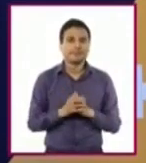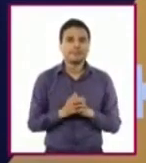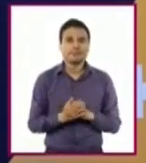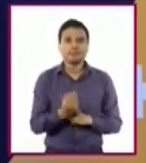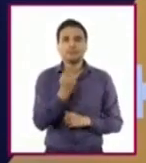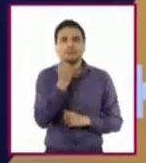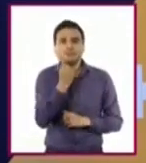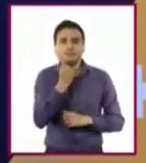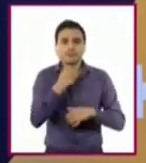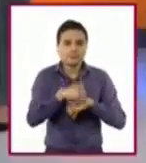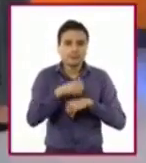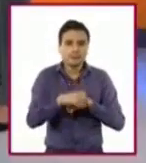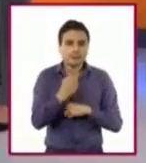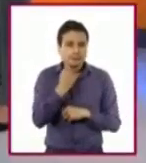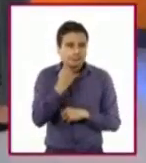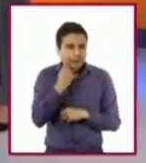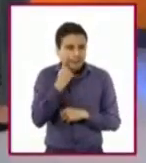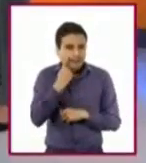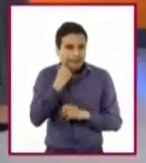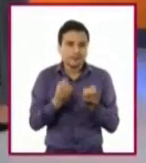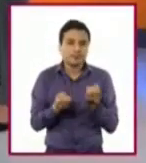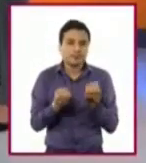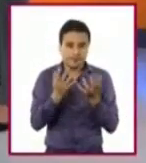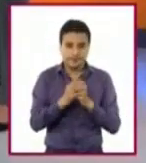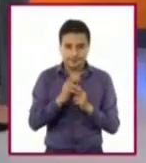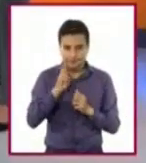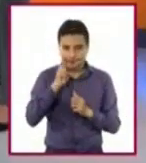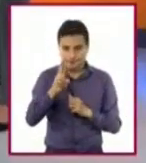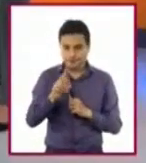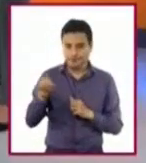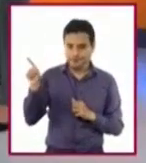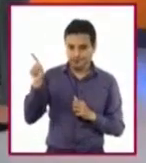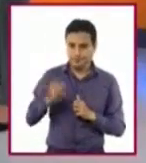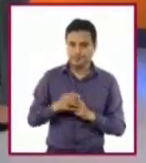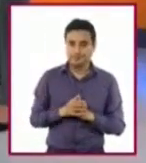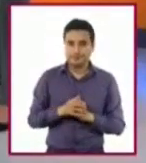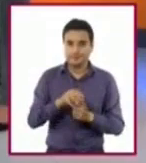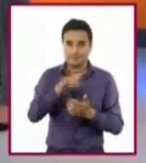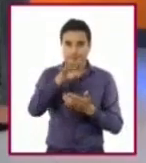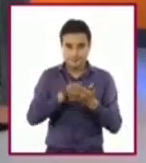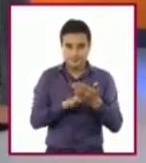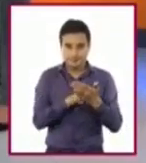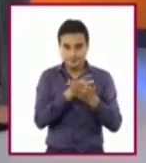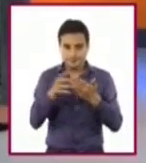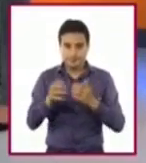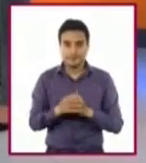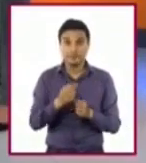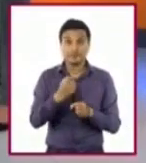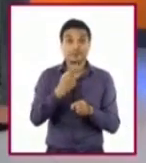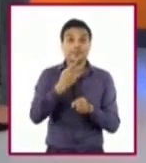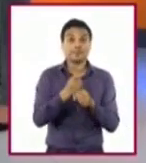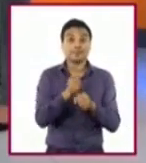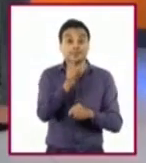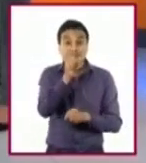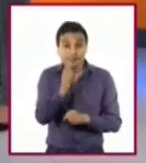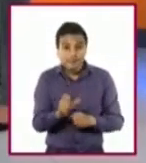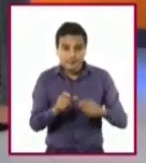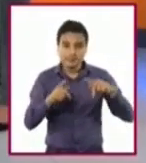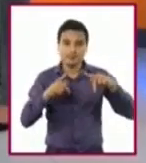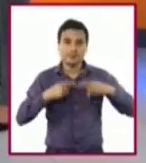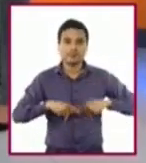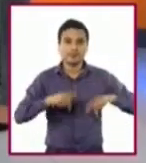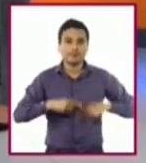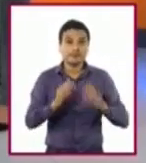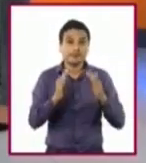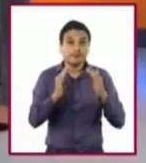dato del conjunto en la tabla colocamos en la primera columna el número de personas promedio que viven en el